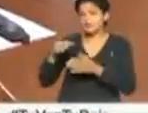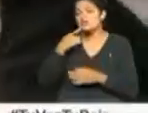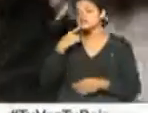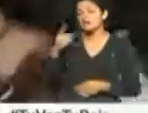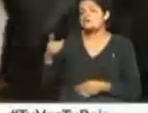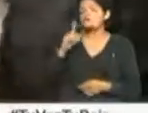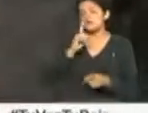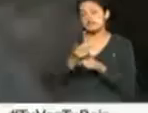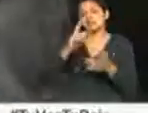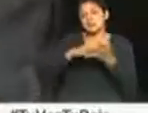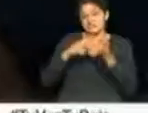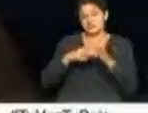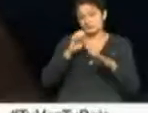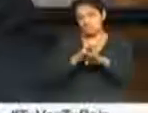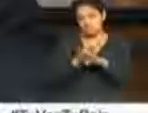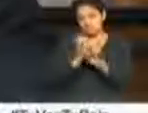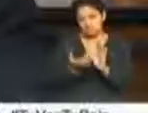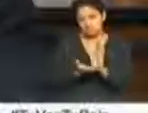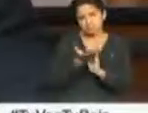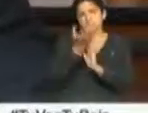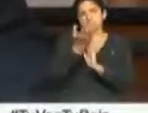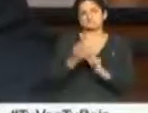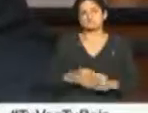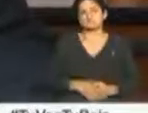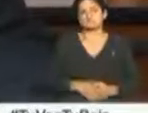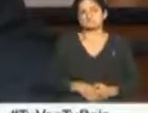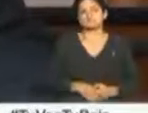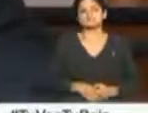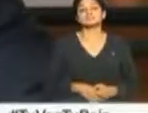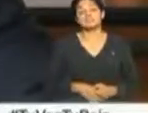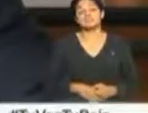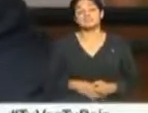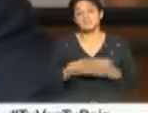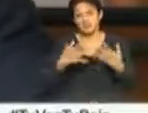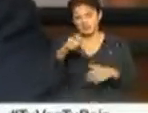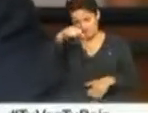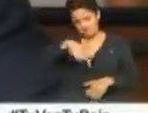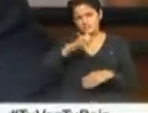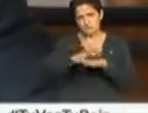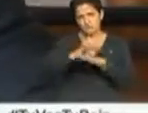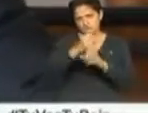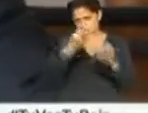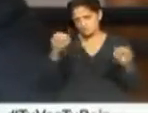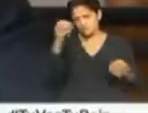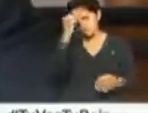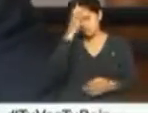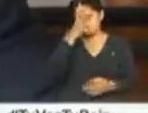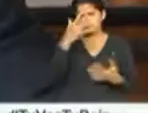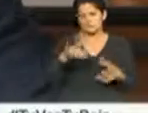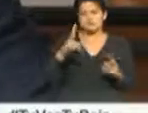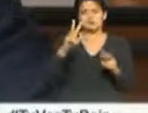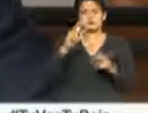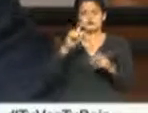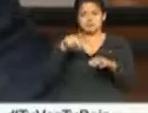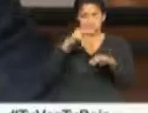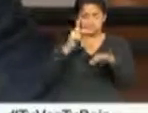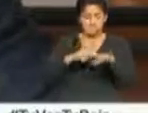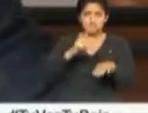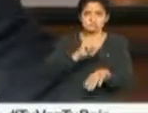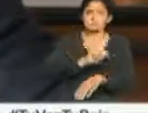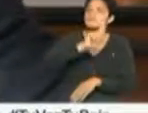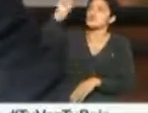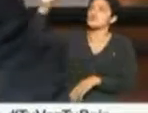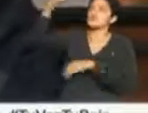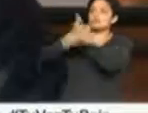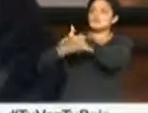economía social del conocimiento. Está preparando y se ha preparado el talento humano. Nuestros becarios han retornado al